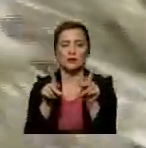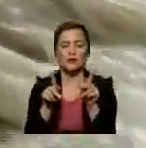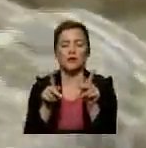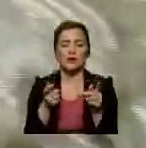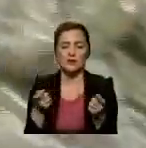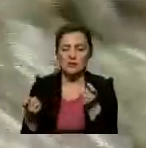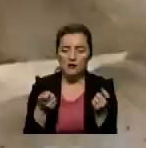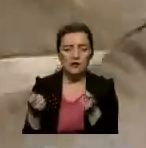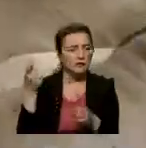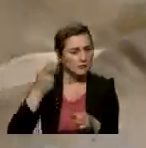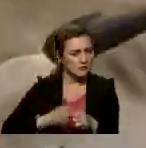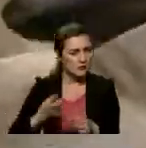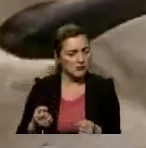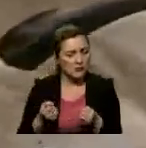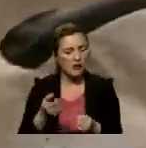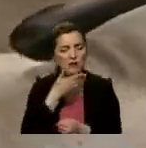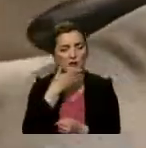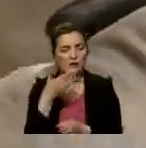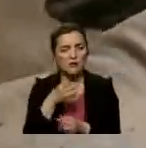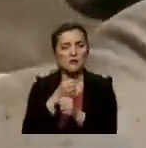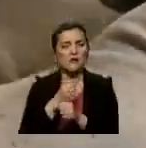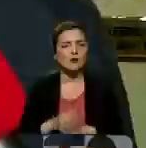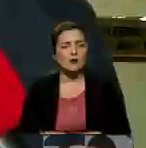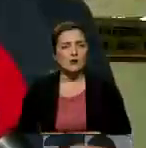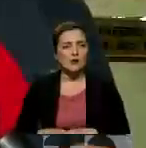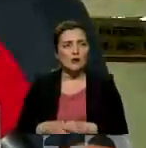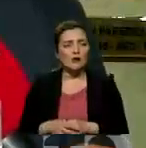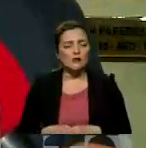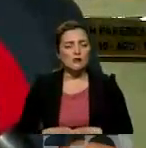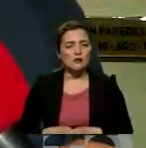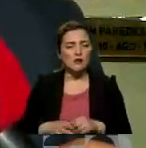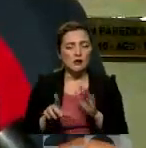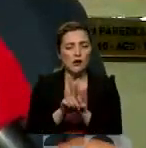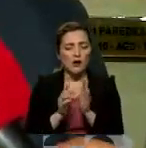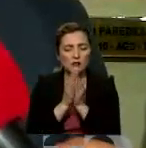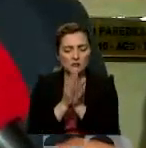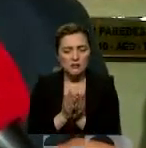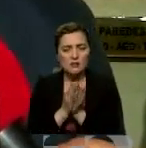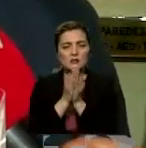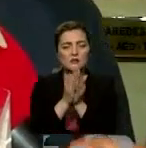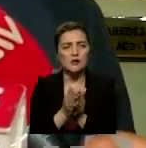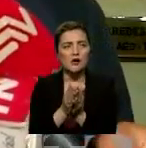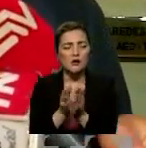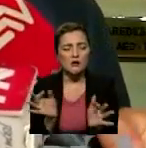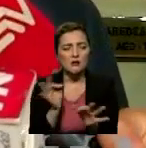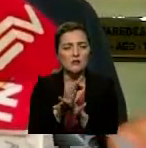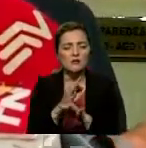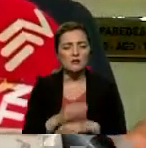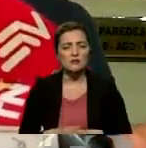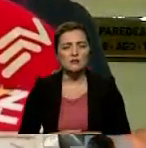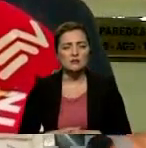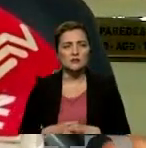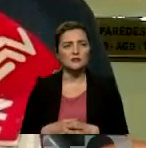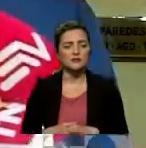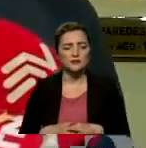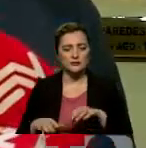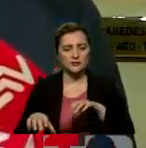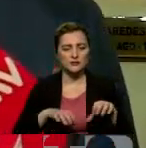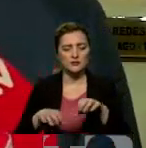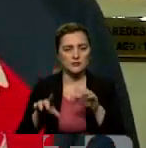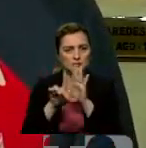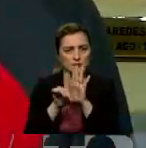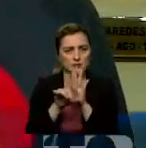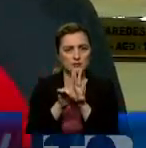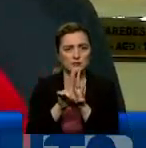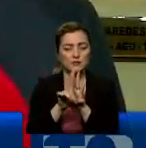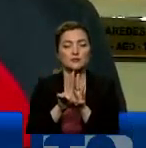tomar acciones concretas y mejorar las que ya se implementan. Esta ley de navegación funcionará en forma coordinada con la